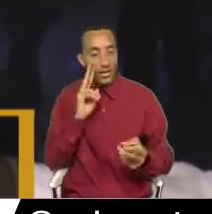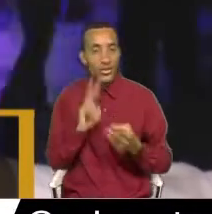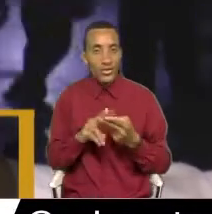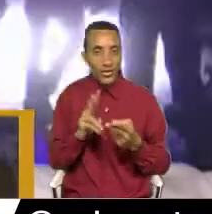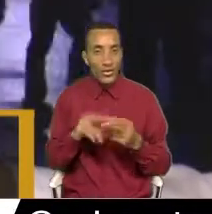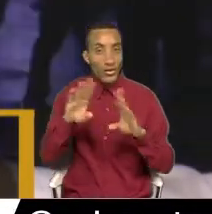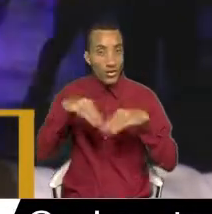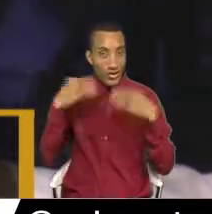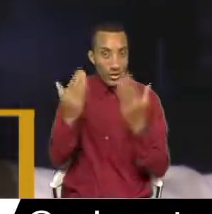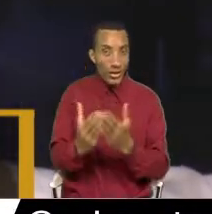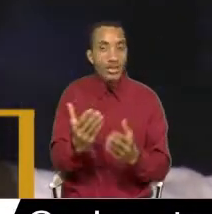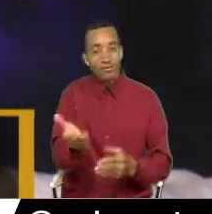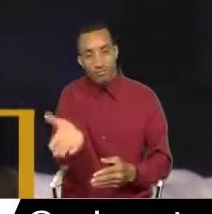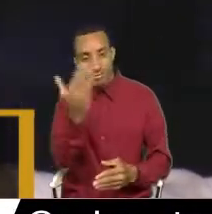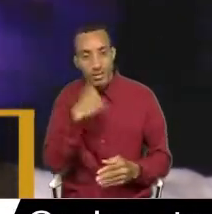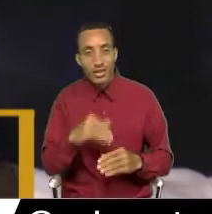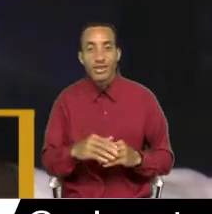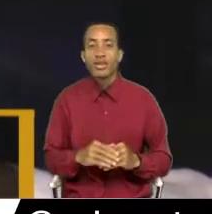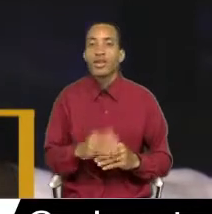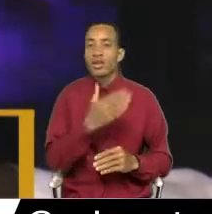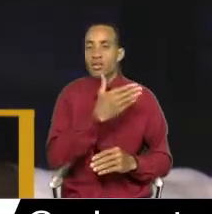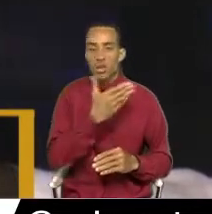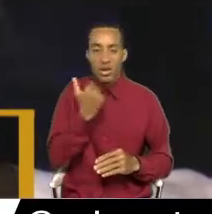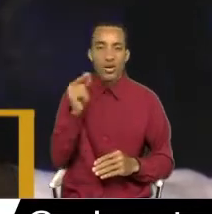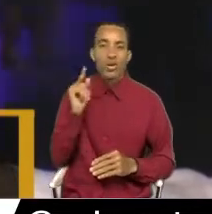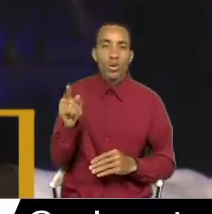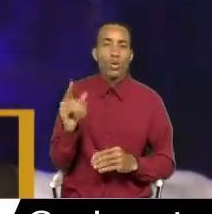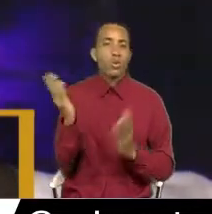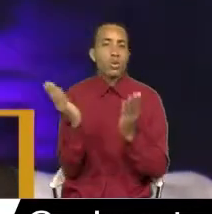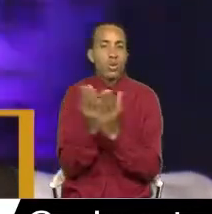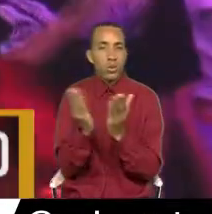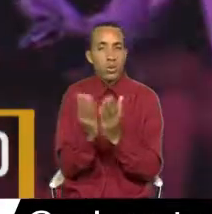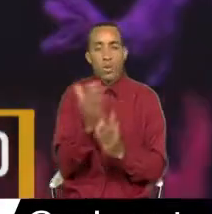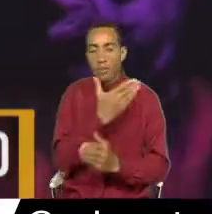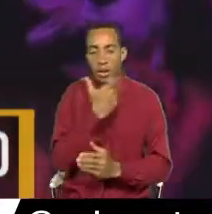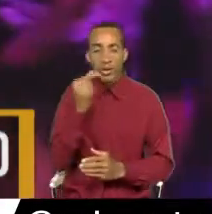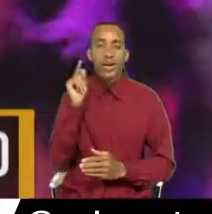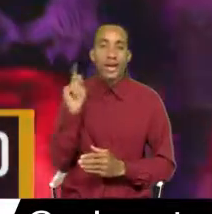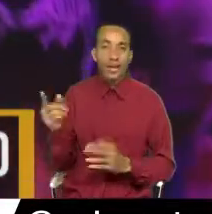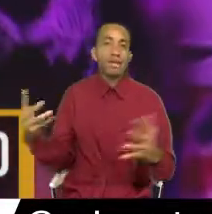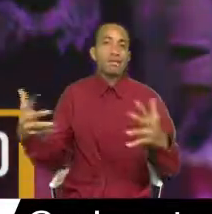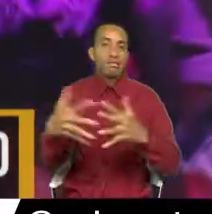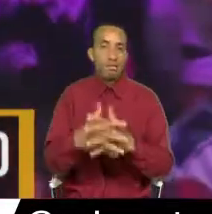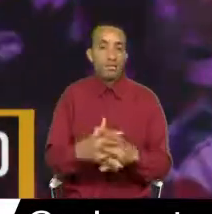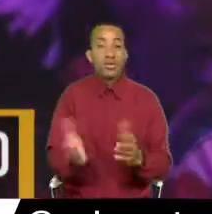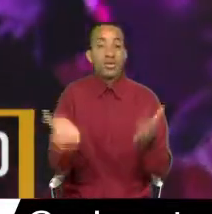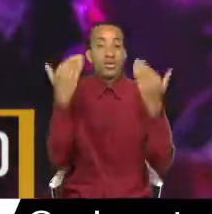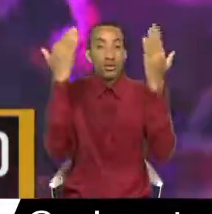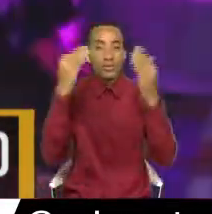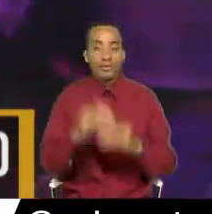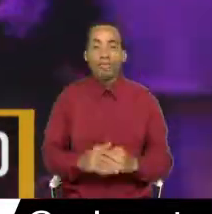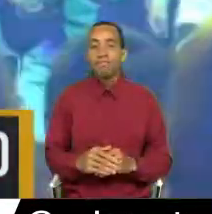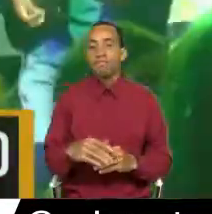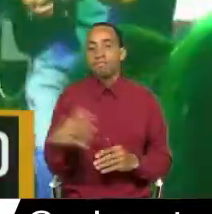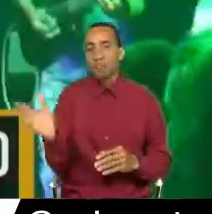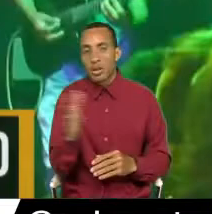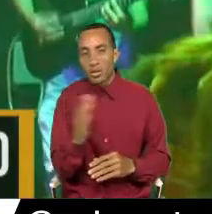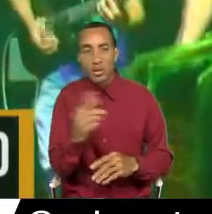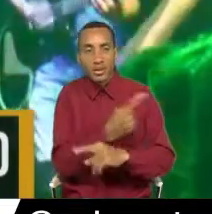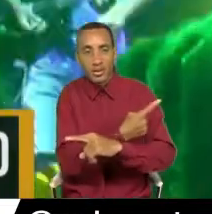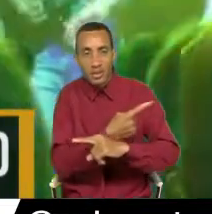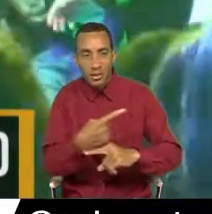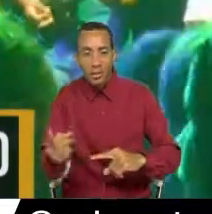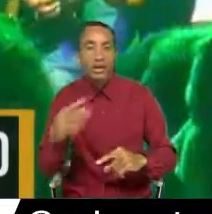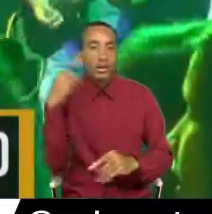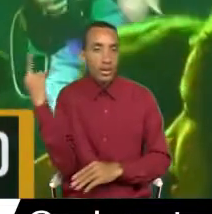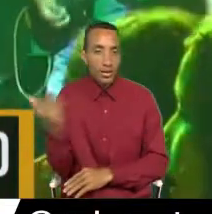cuenta que somos la mejor opción educativa integral en Barranca Bermeja. Este tipo de encuentros se repetirán durante la presente semana, indicó el